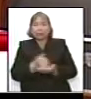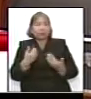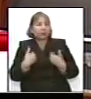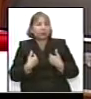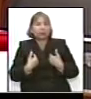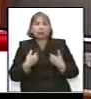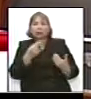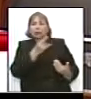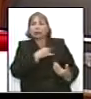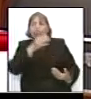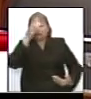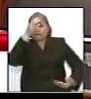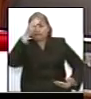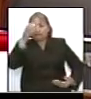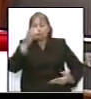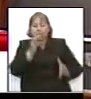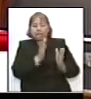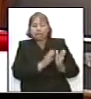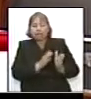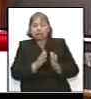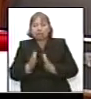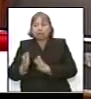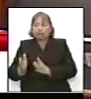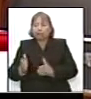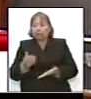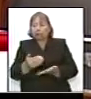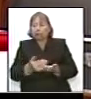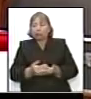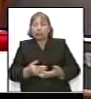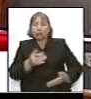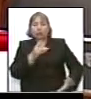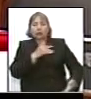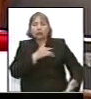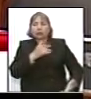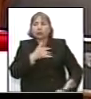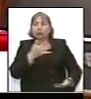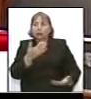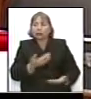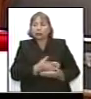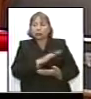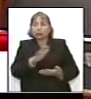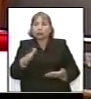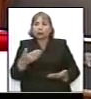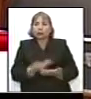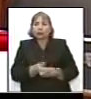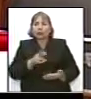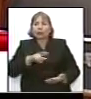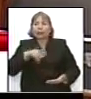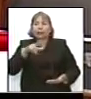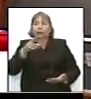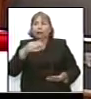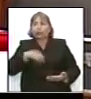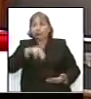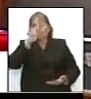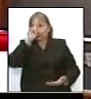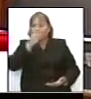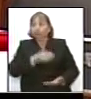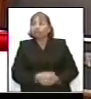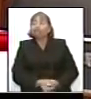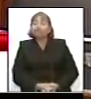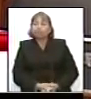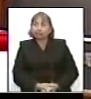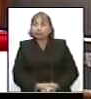universidad que ha sido capaz de procesar, de amalgamar los sentimientos de todas las regiones del Perú. El